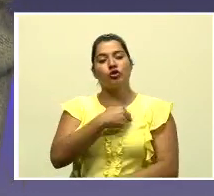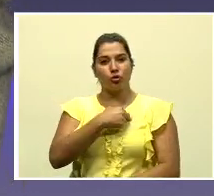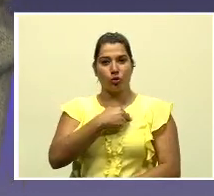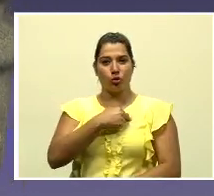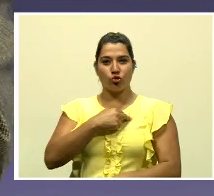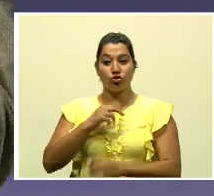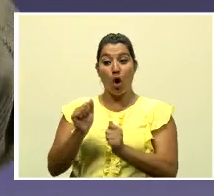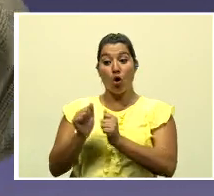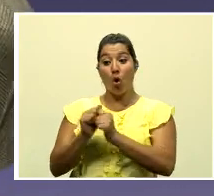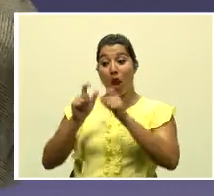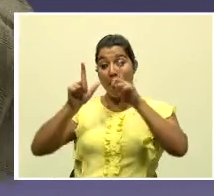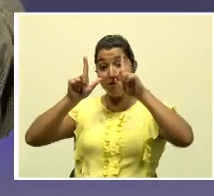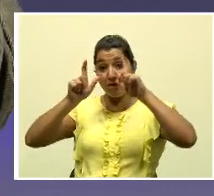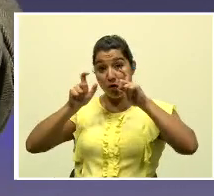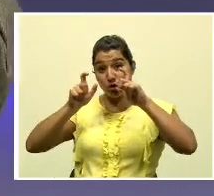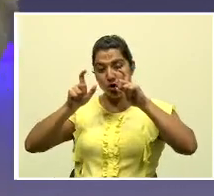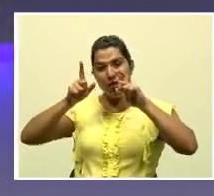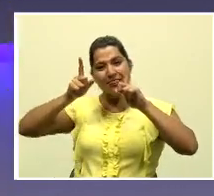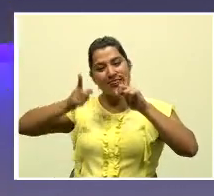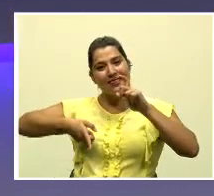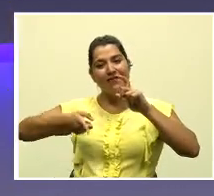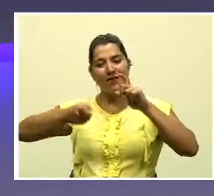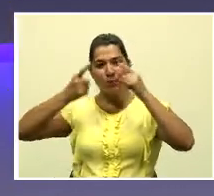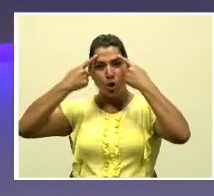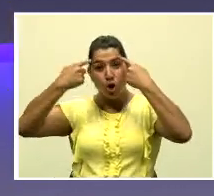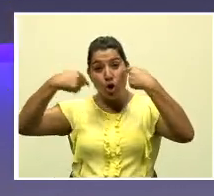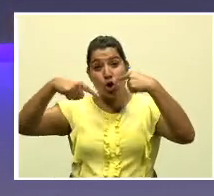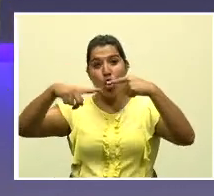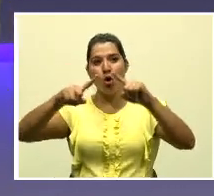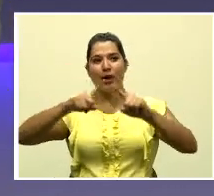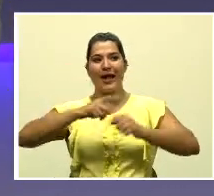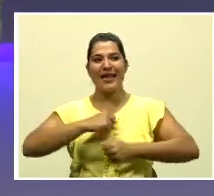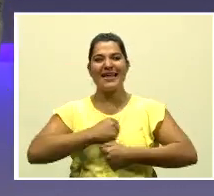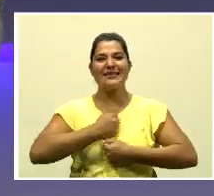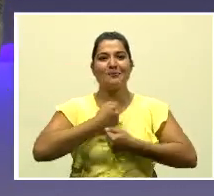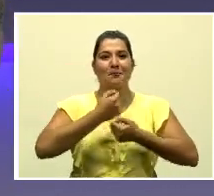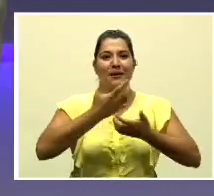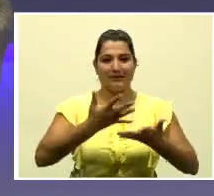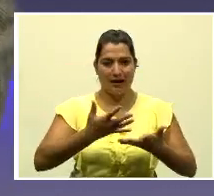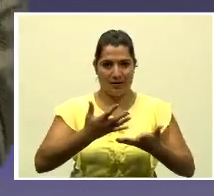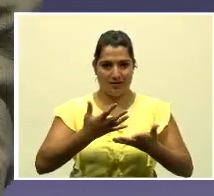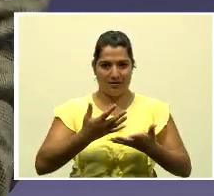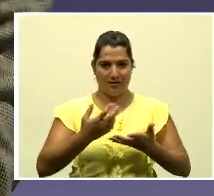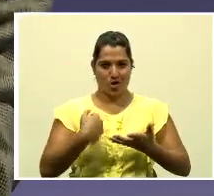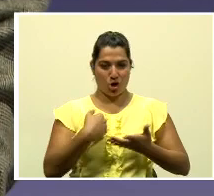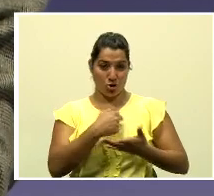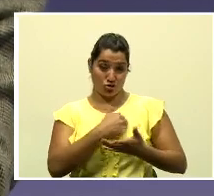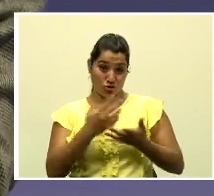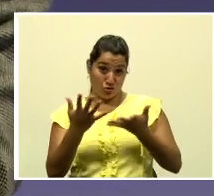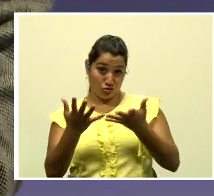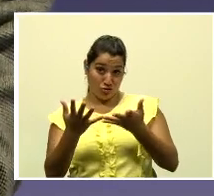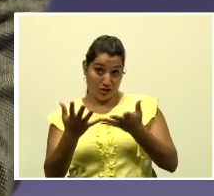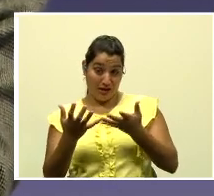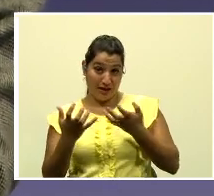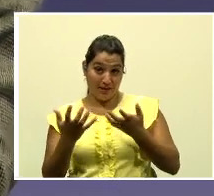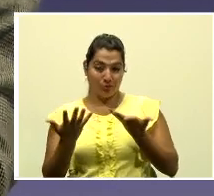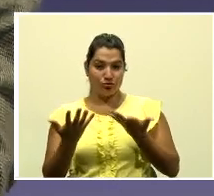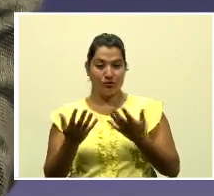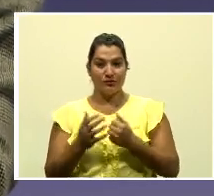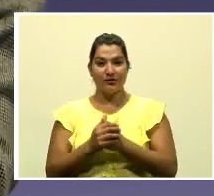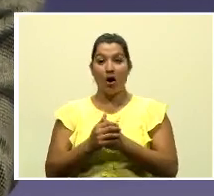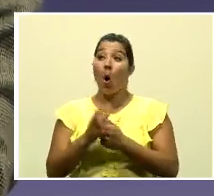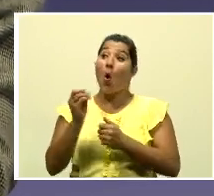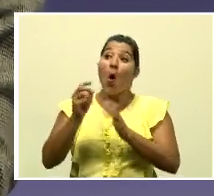esa fotografía aquello que el fotógrafo vio, o tal vez uno también está añadiendo algo de